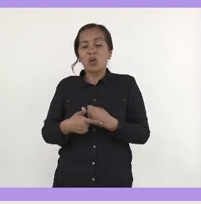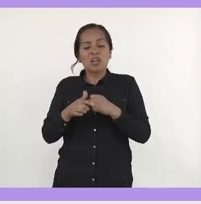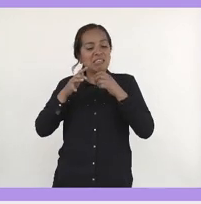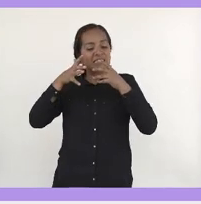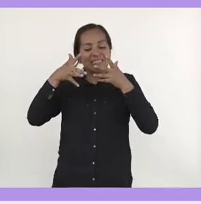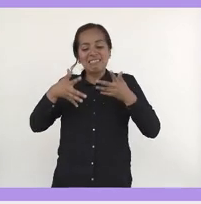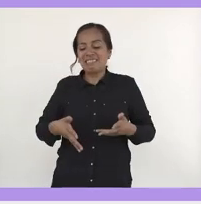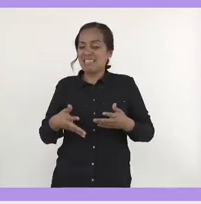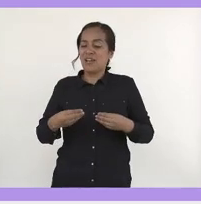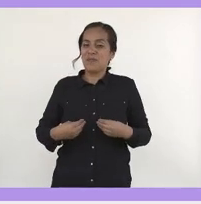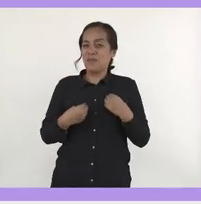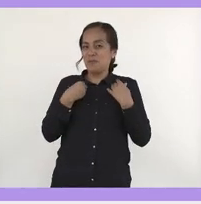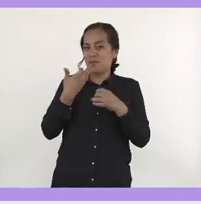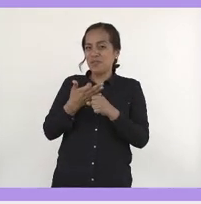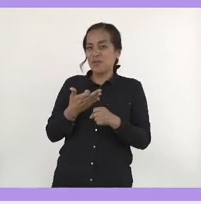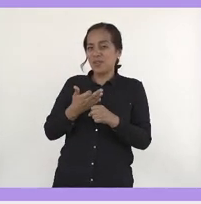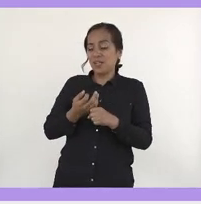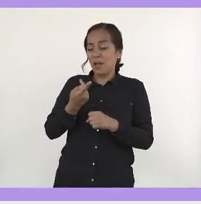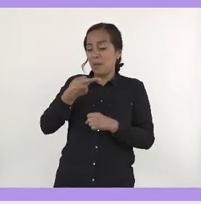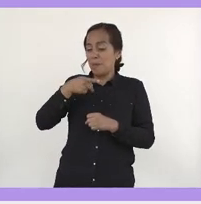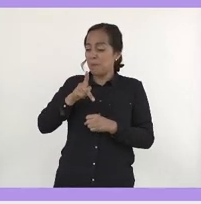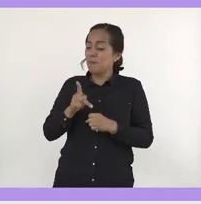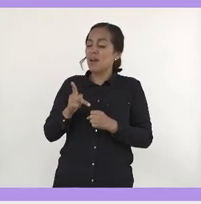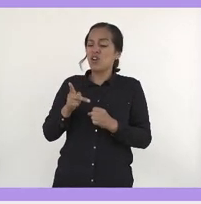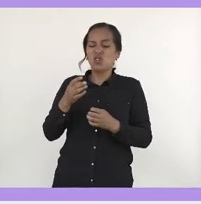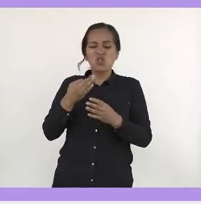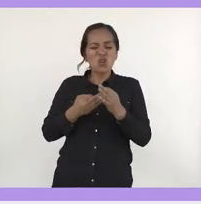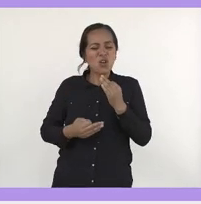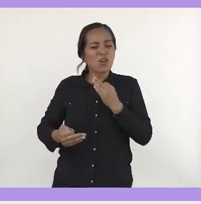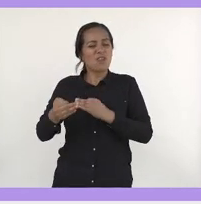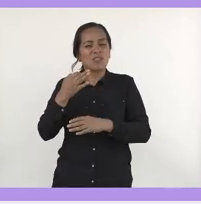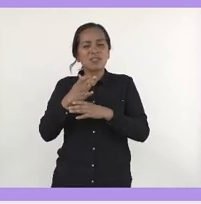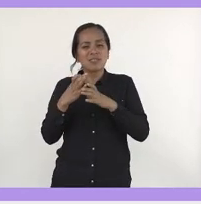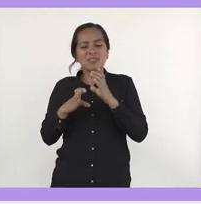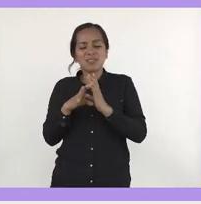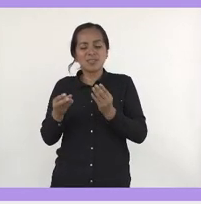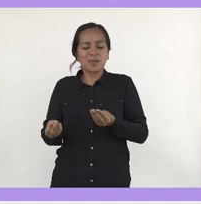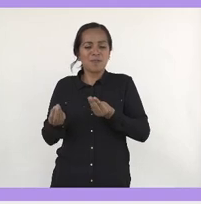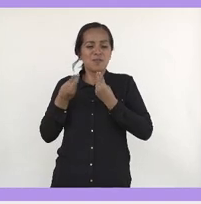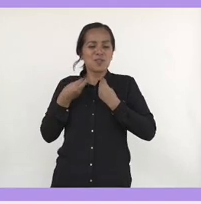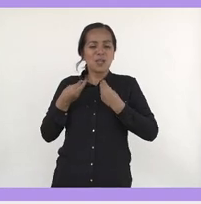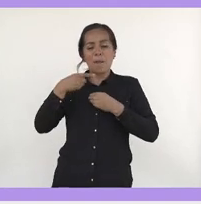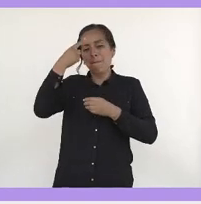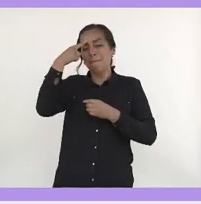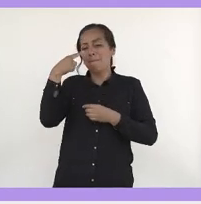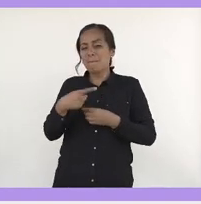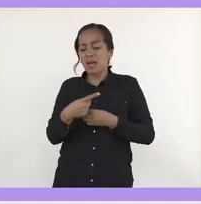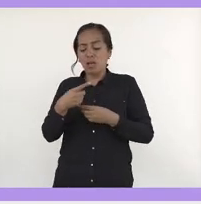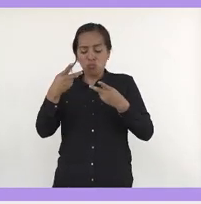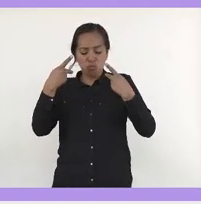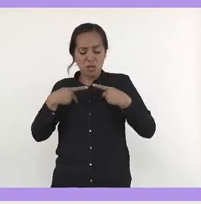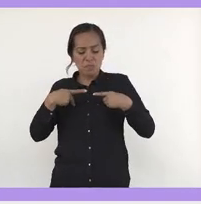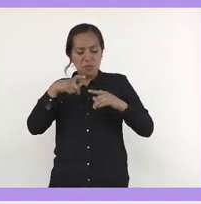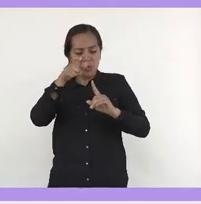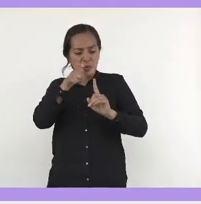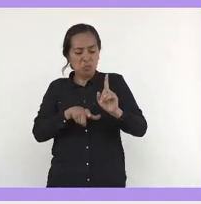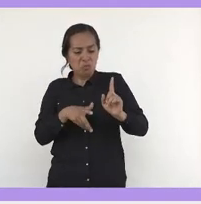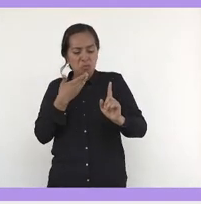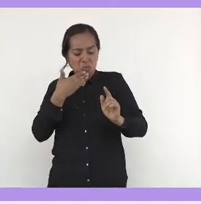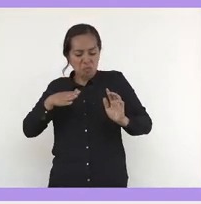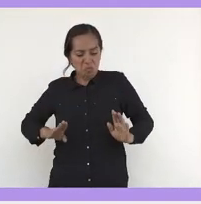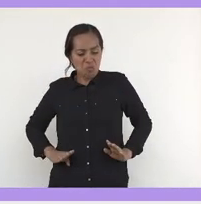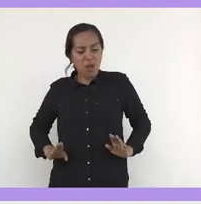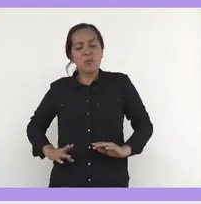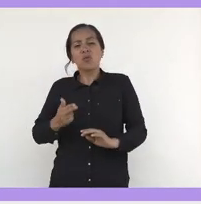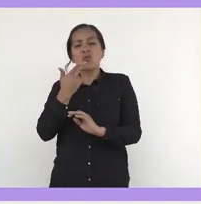Pero además de eso todas las herramientas que te da para hacer un ser humano de bien de ser alguien útil